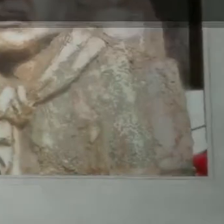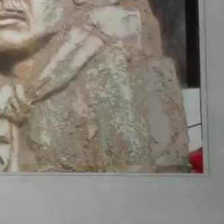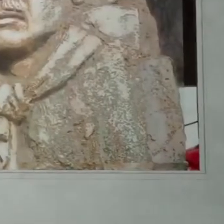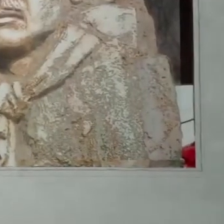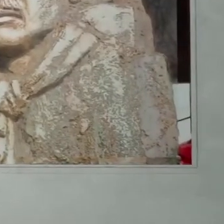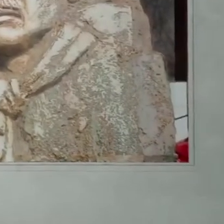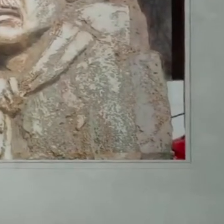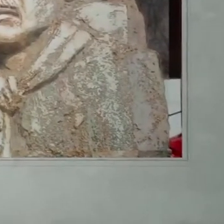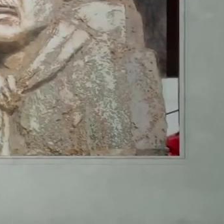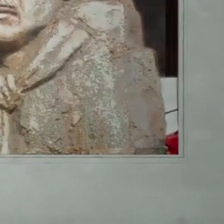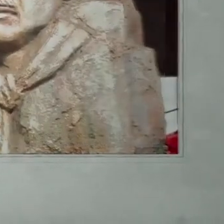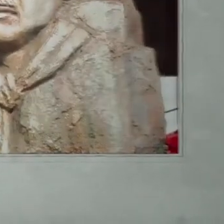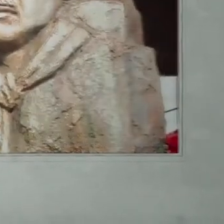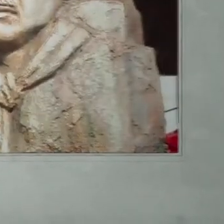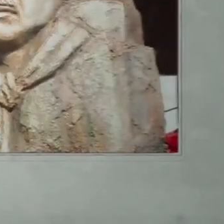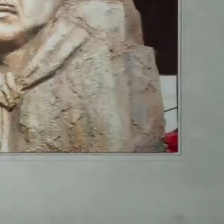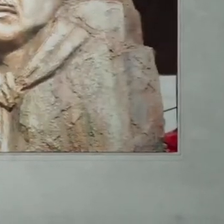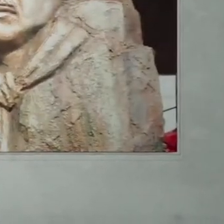Nicaragua, ahí